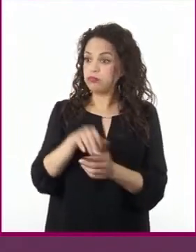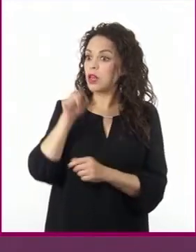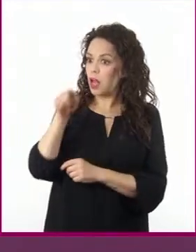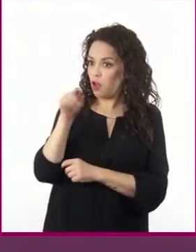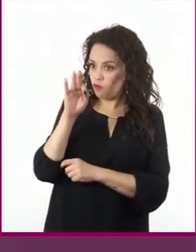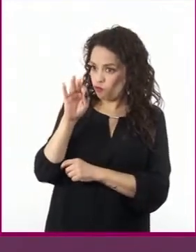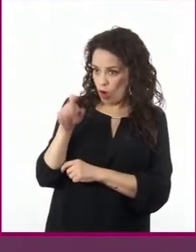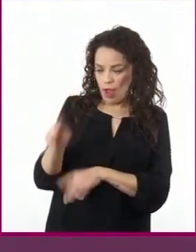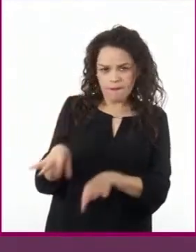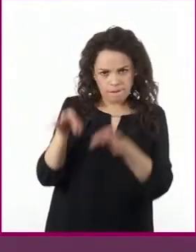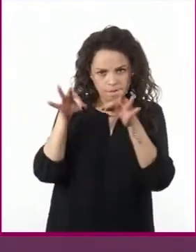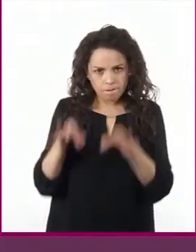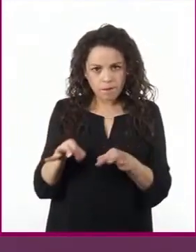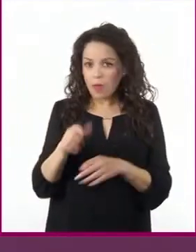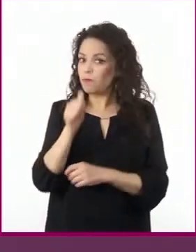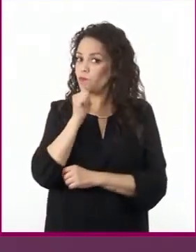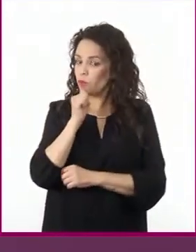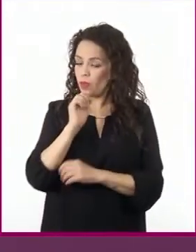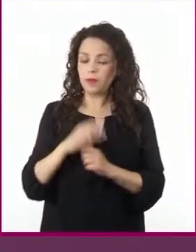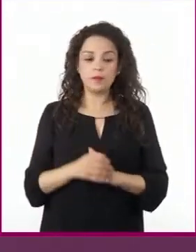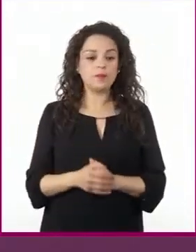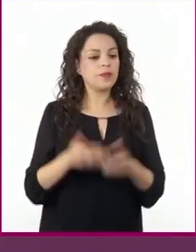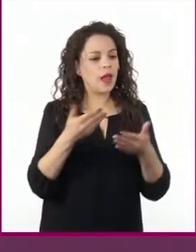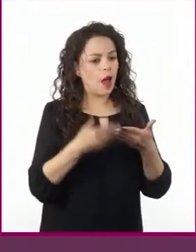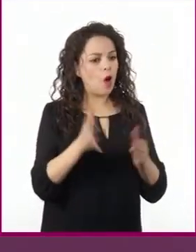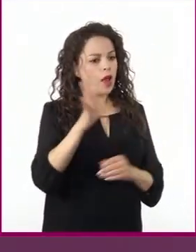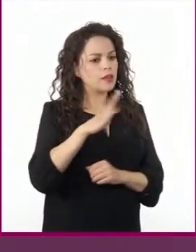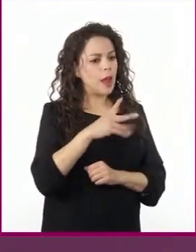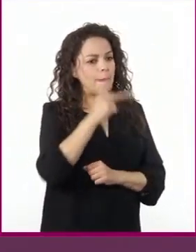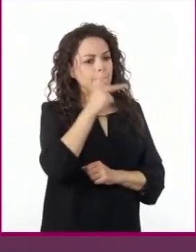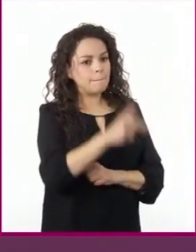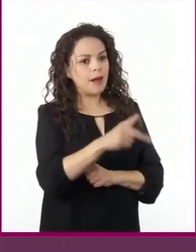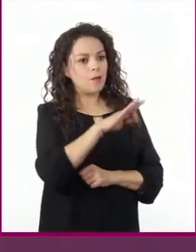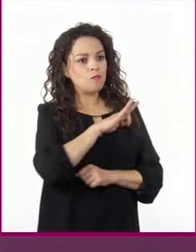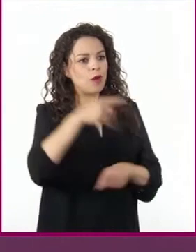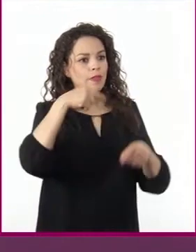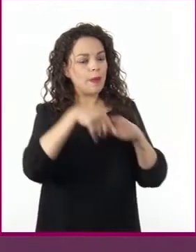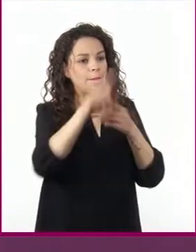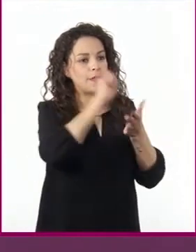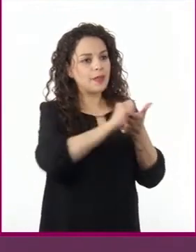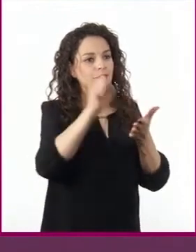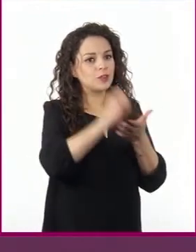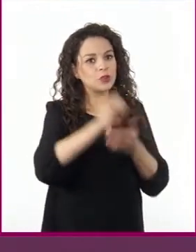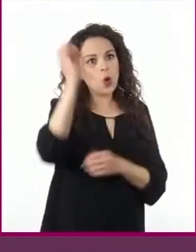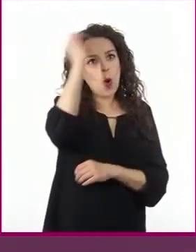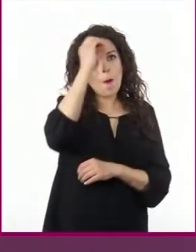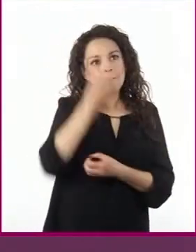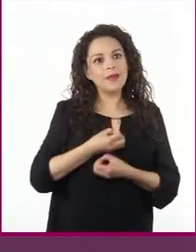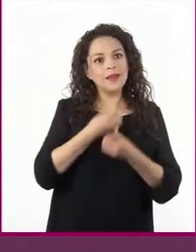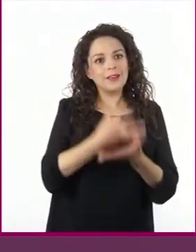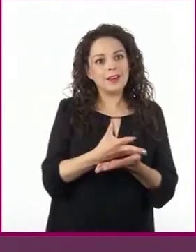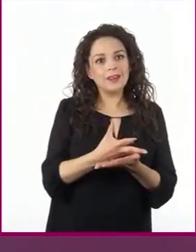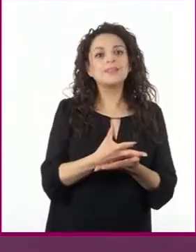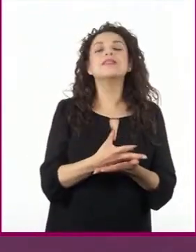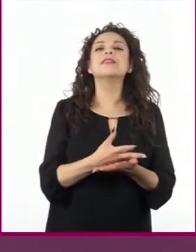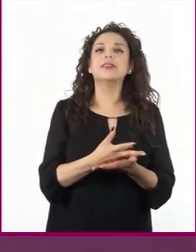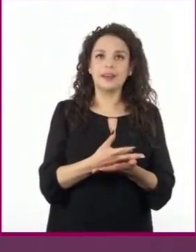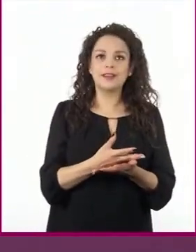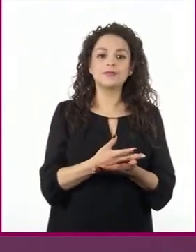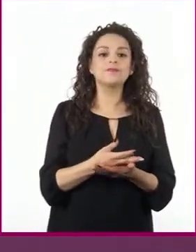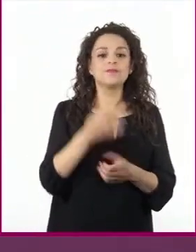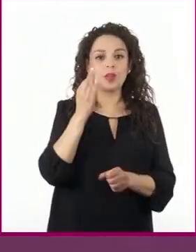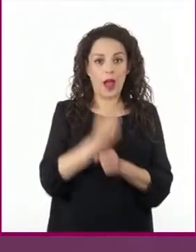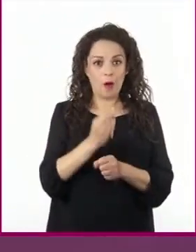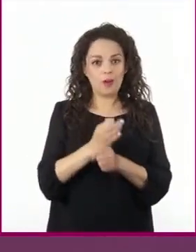ya tenemos algunas frases con las que podemos empezar a expresar opiniones para un texto biográfico, pongamos nuestros nuevos conocimientos